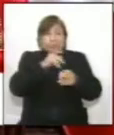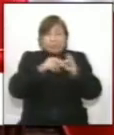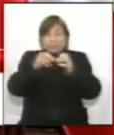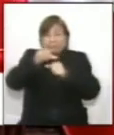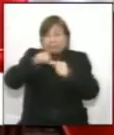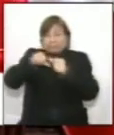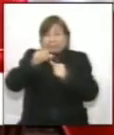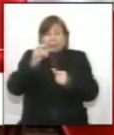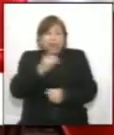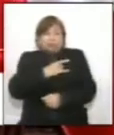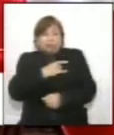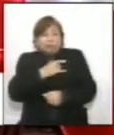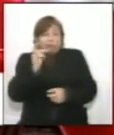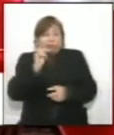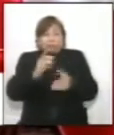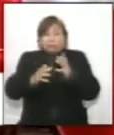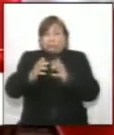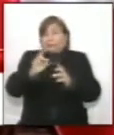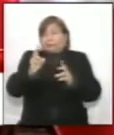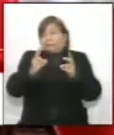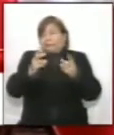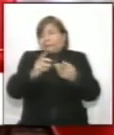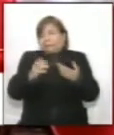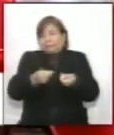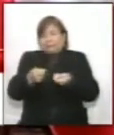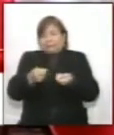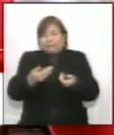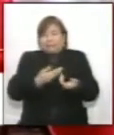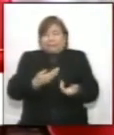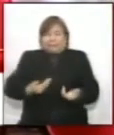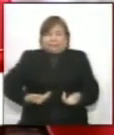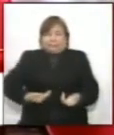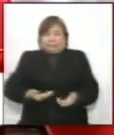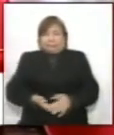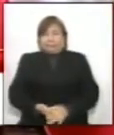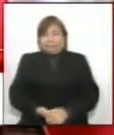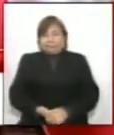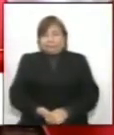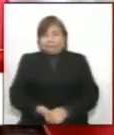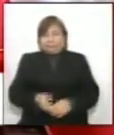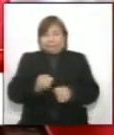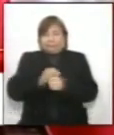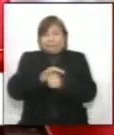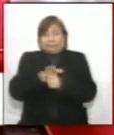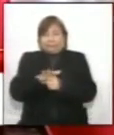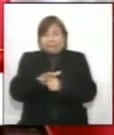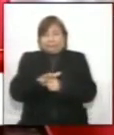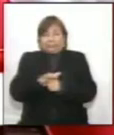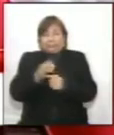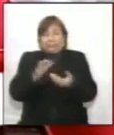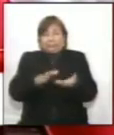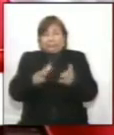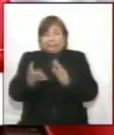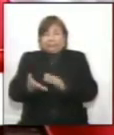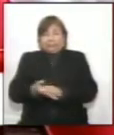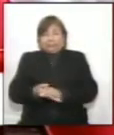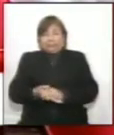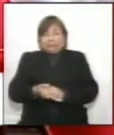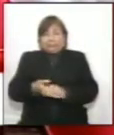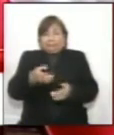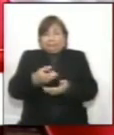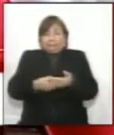universitaria en un tema que no lo ha podido manejar este gobierno, que es la pandemia, que son los muertos, que es la crisis